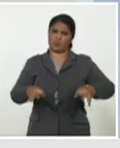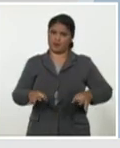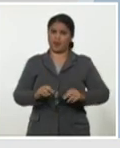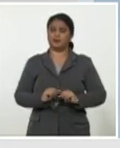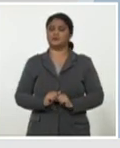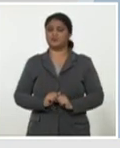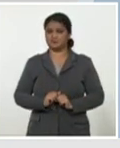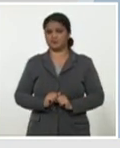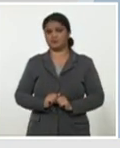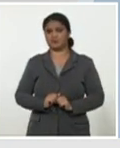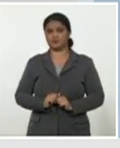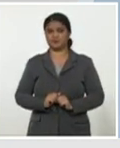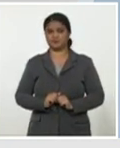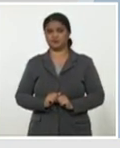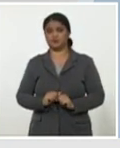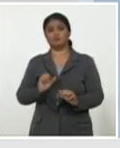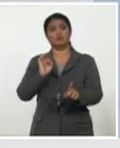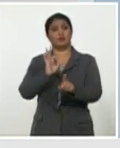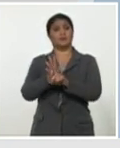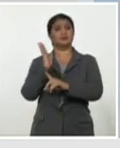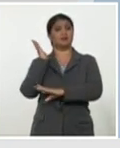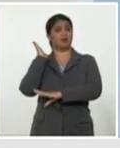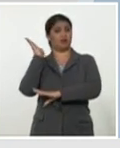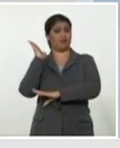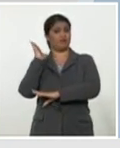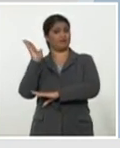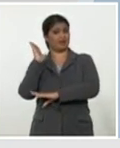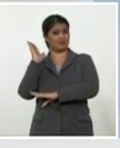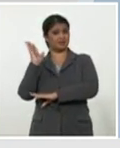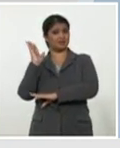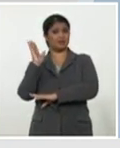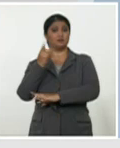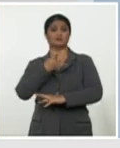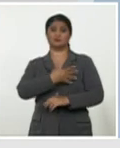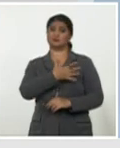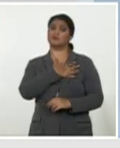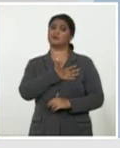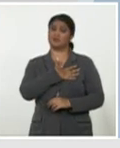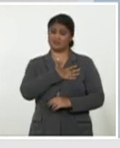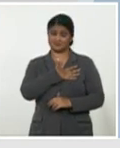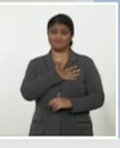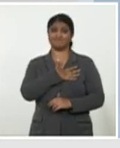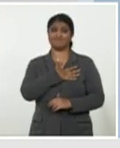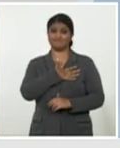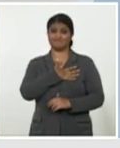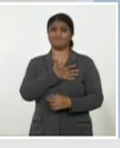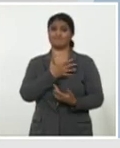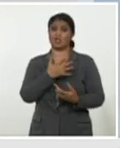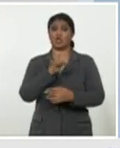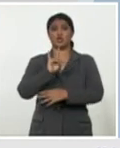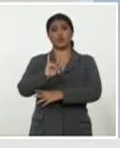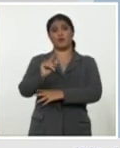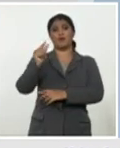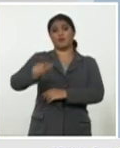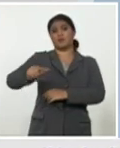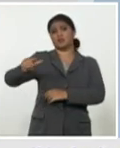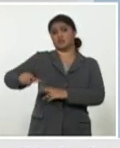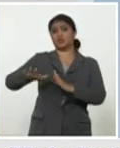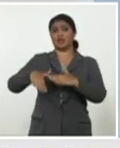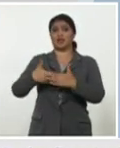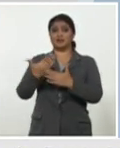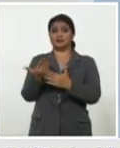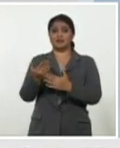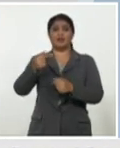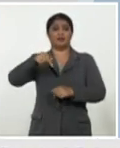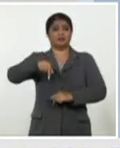Lamentamos, dimos las condolencias a familiares y amistades por el fallecimiento de 9 personas en el día de hoy,